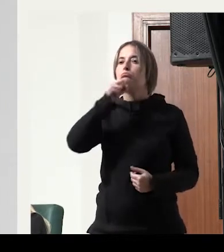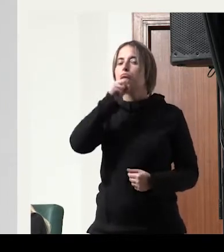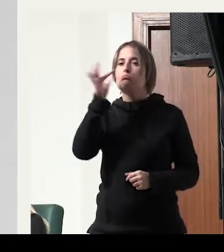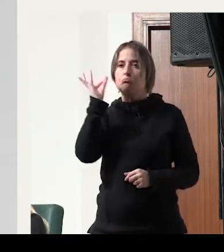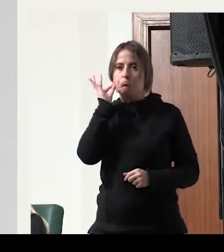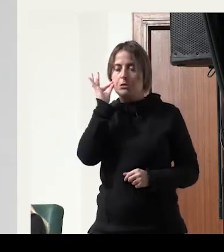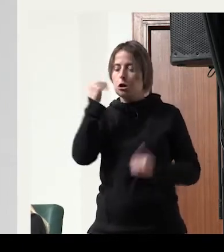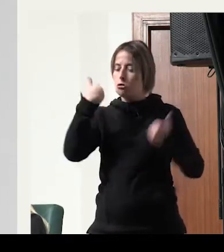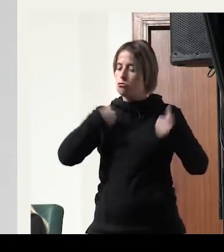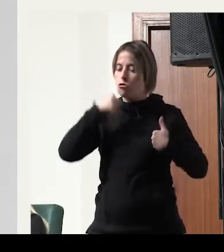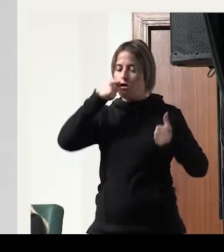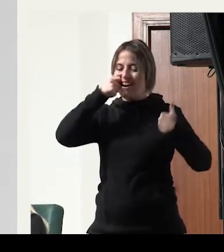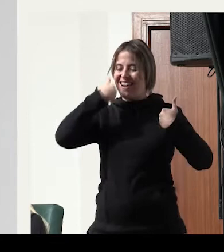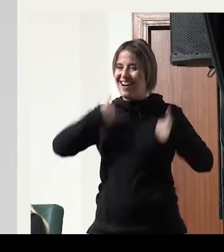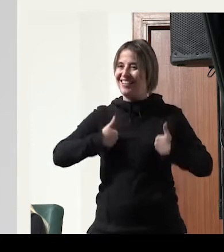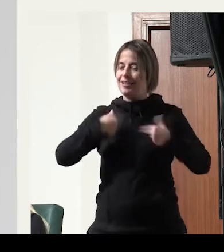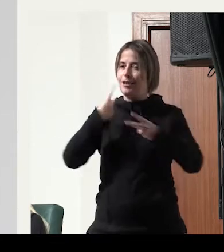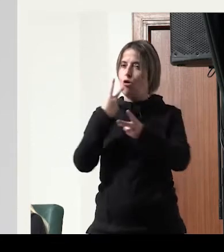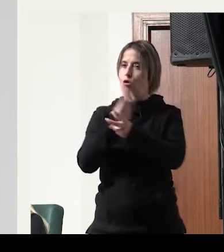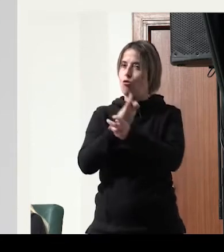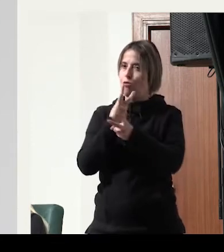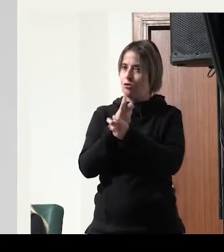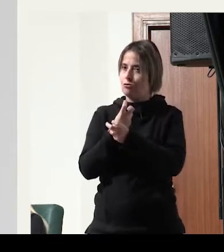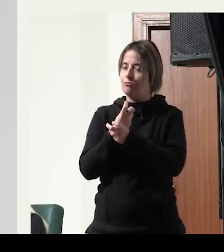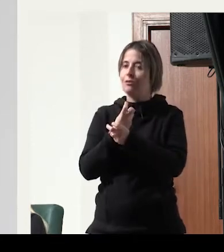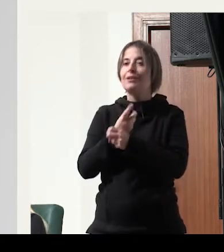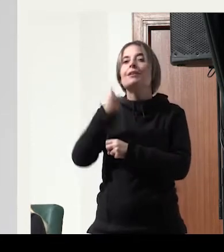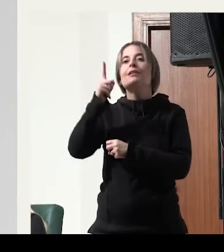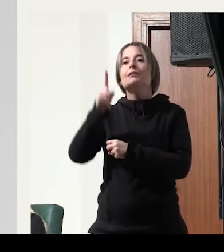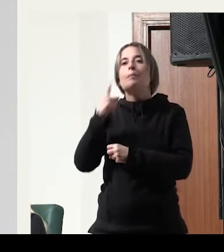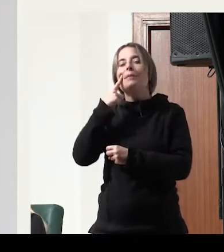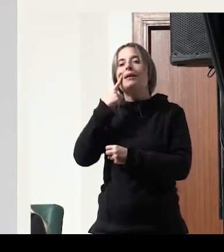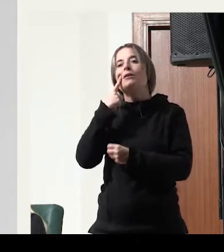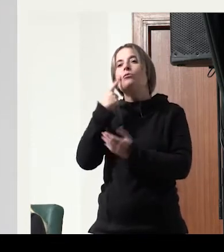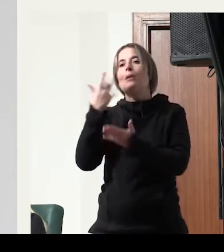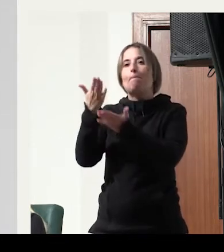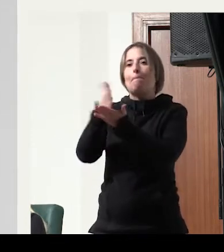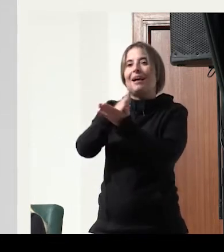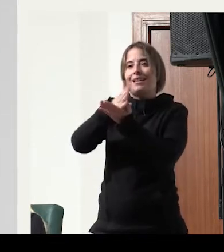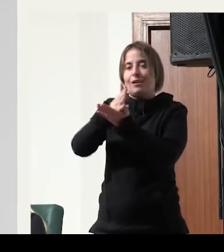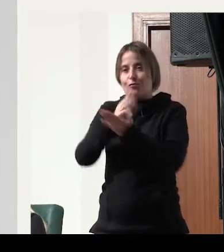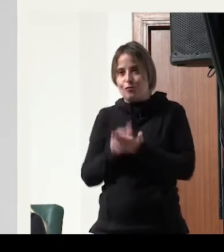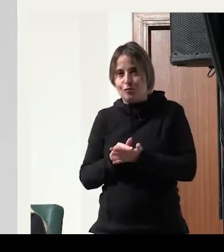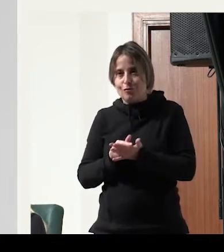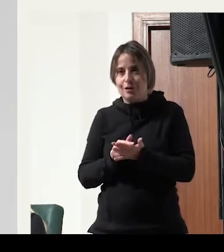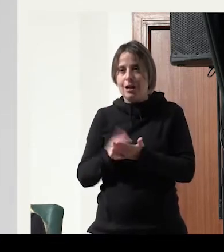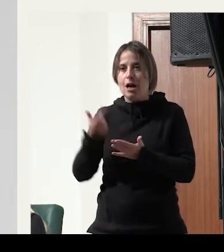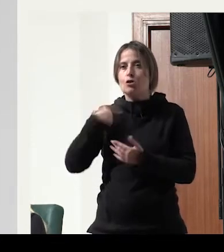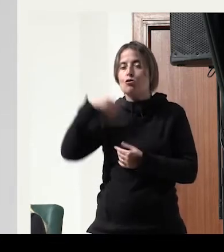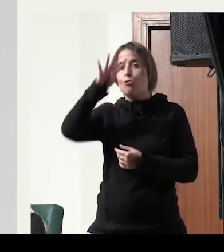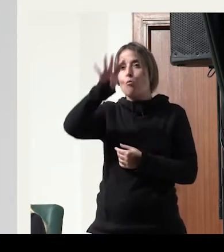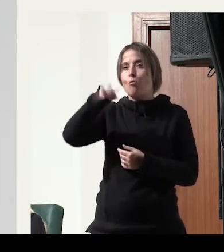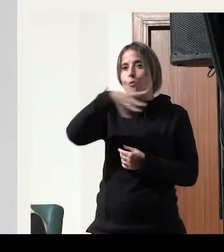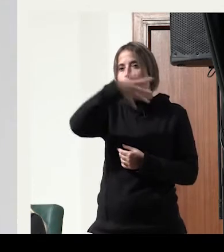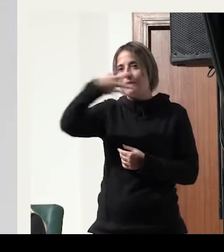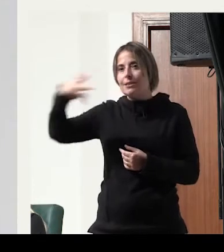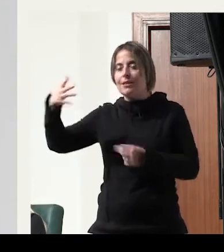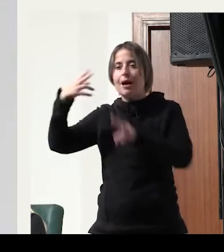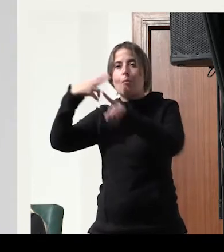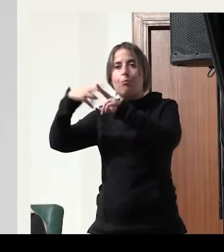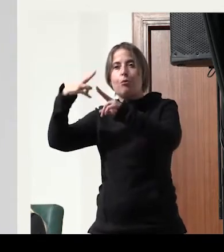carne y hueso, pero al mismo tiempo una metáfora, una figura poético-política.